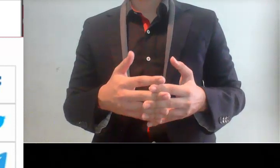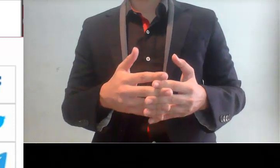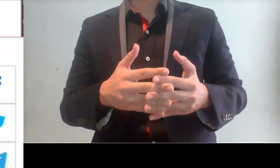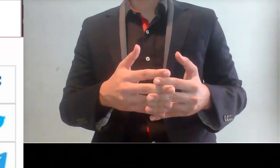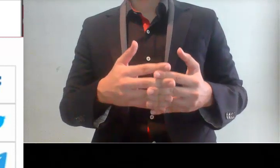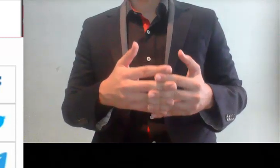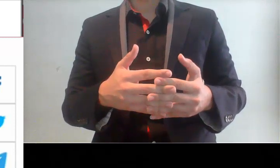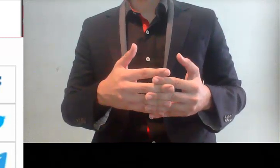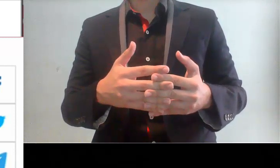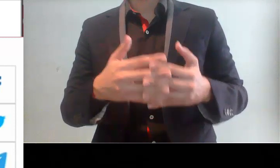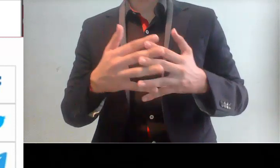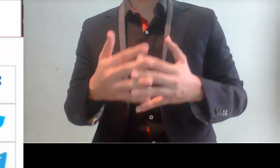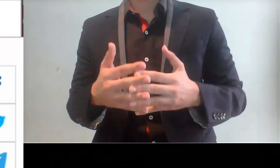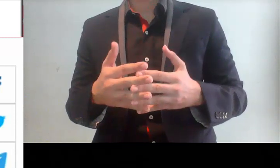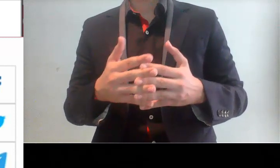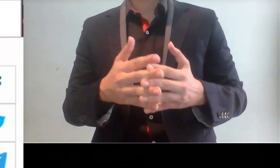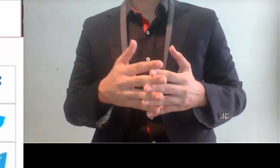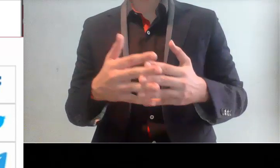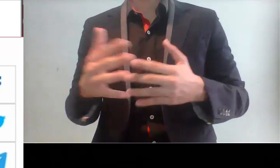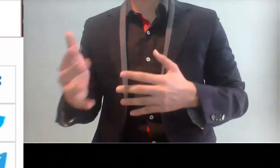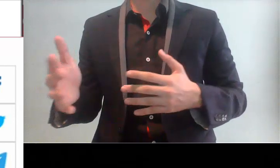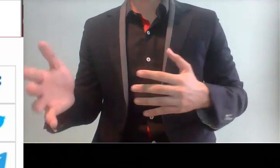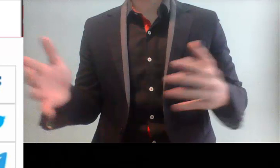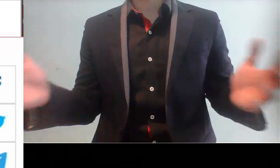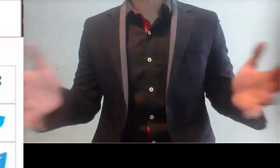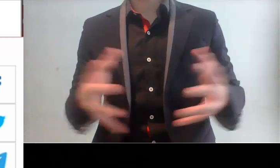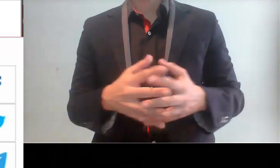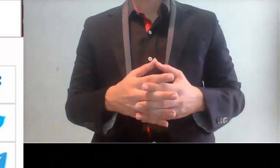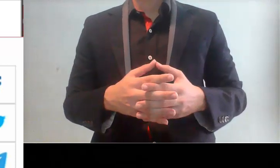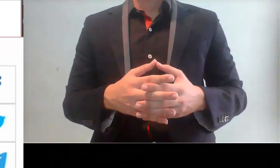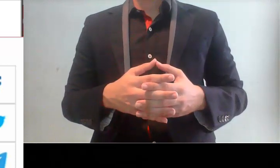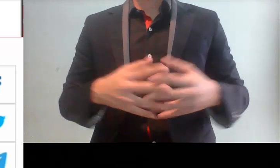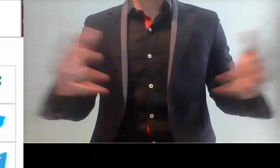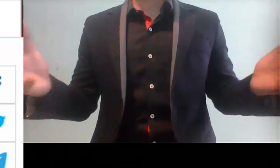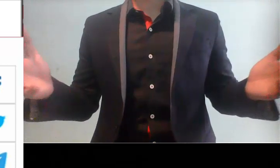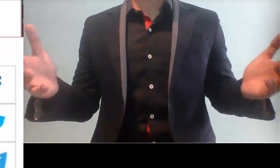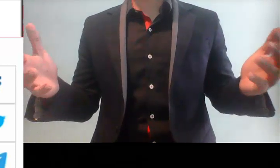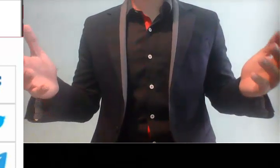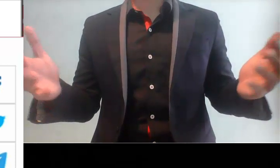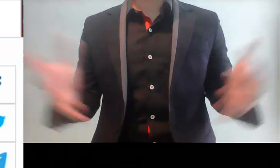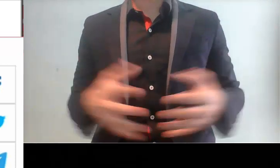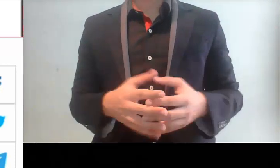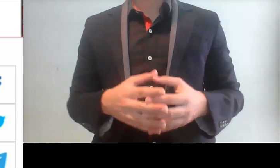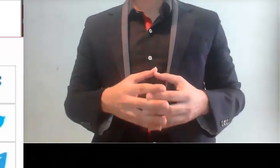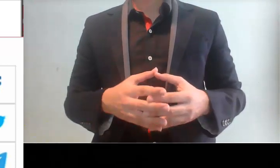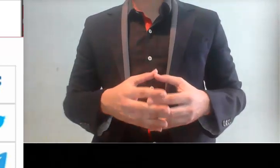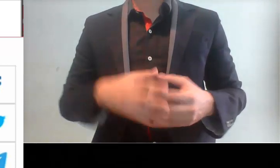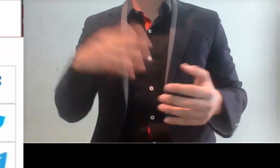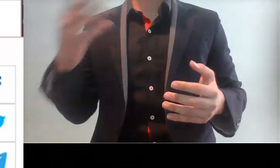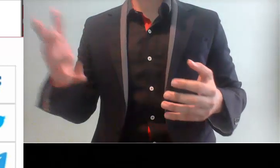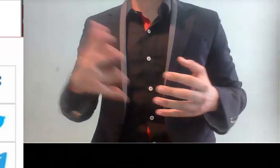código es a la CFE. Imagínense que de la nada hay un apagón y vuelve a ocurrir lo que ocurrió hace mucho, que